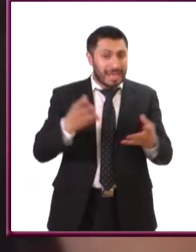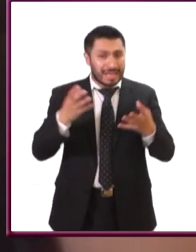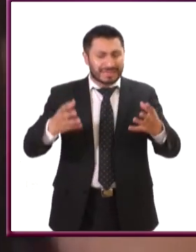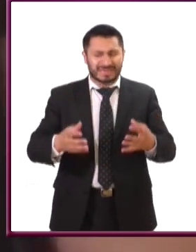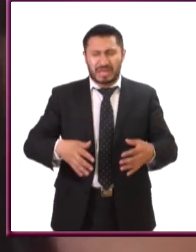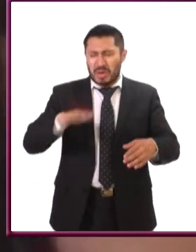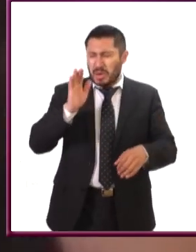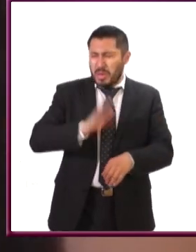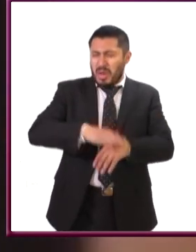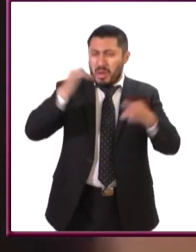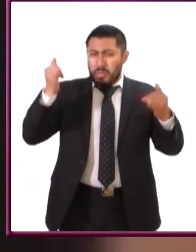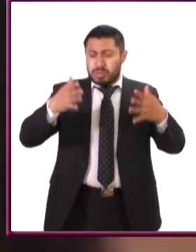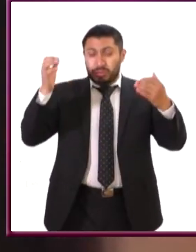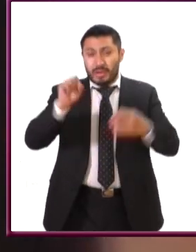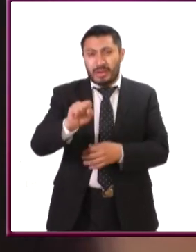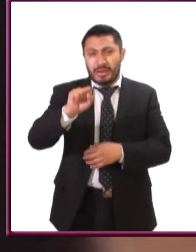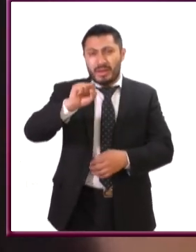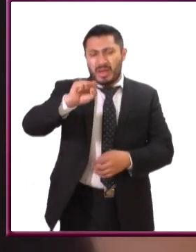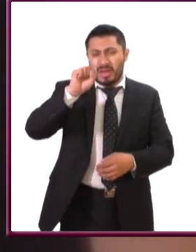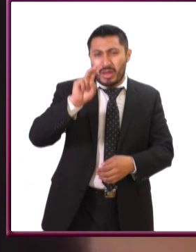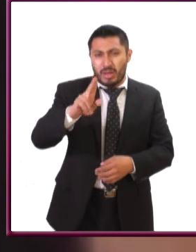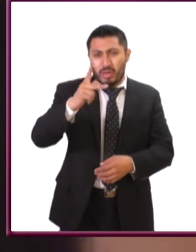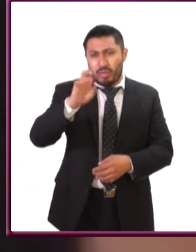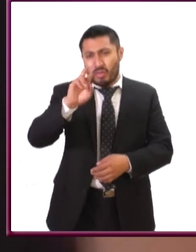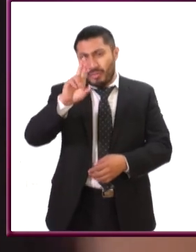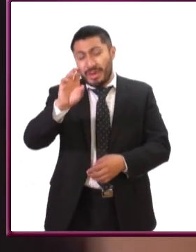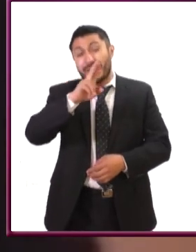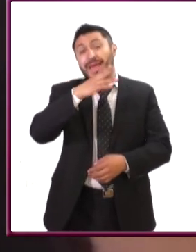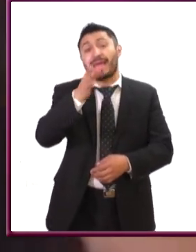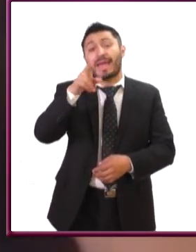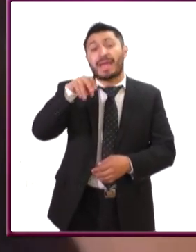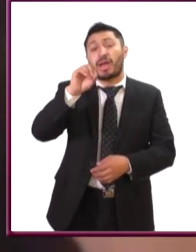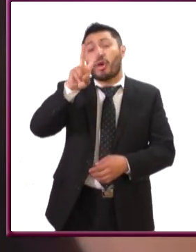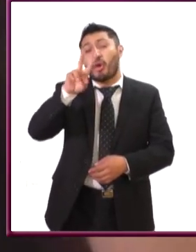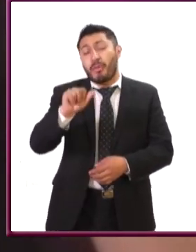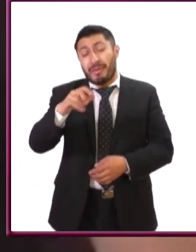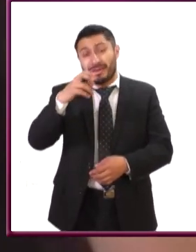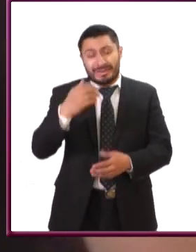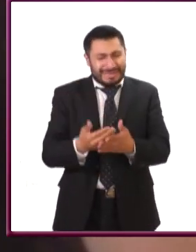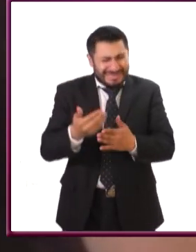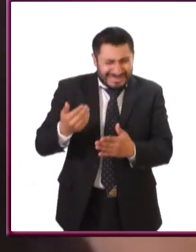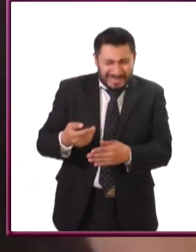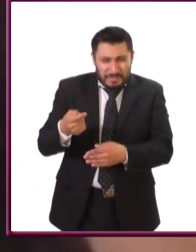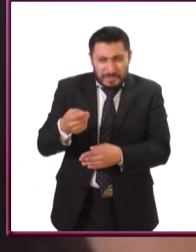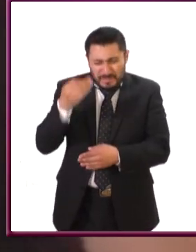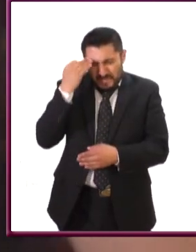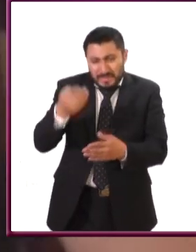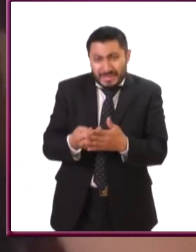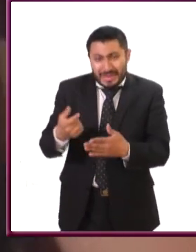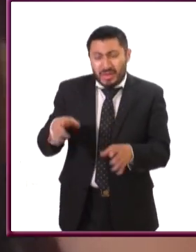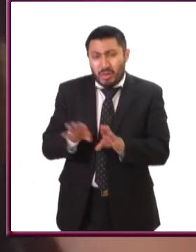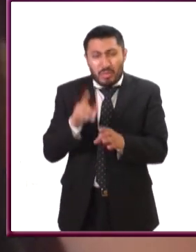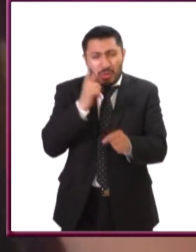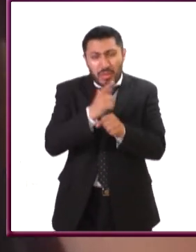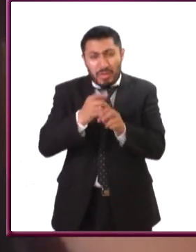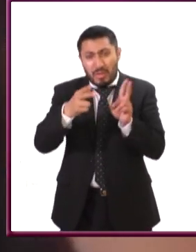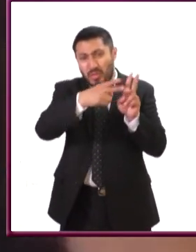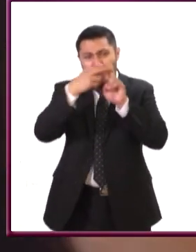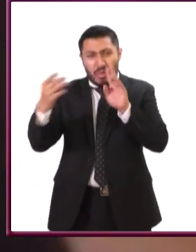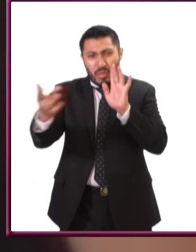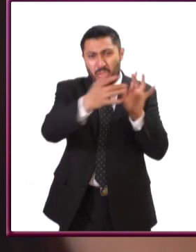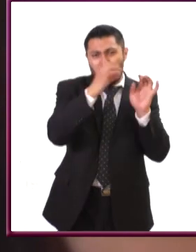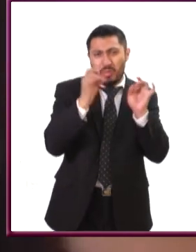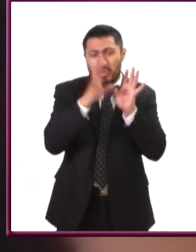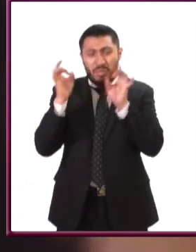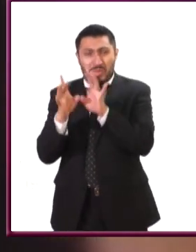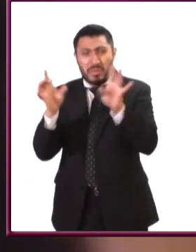pueden crear elementos todavía más pesados, que es en supernovas, y hace poco, gracias a la observación de